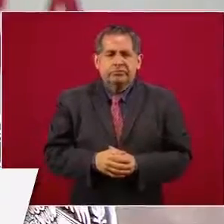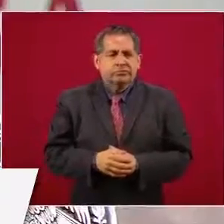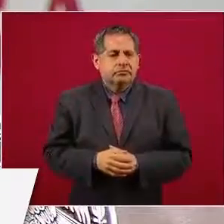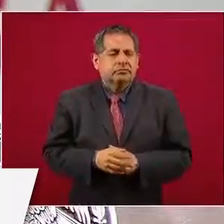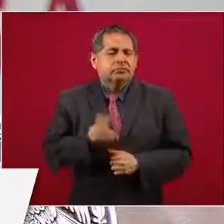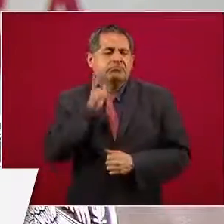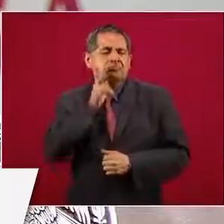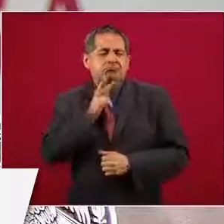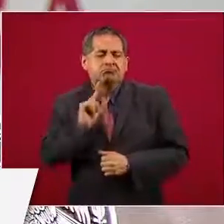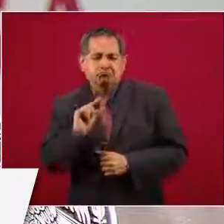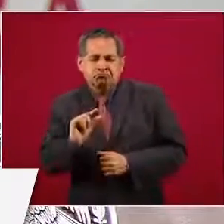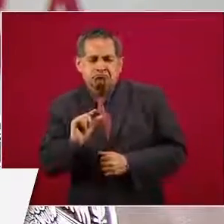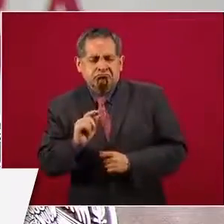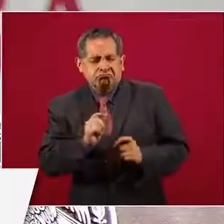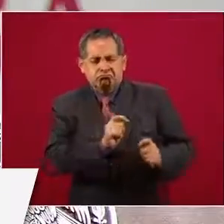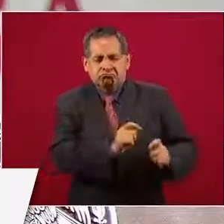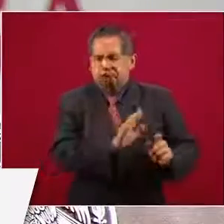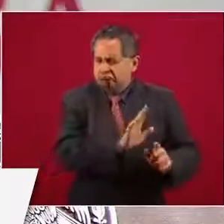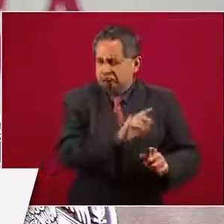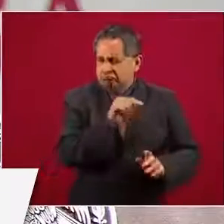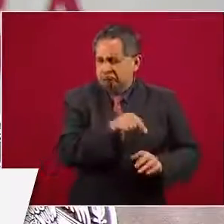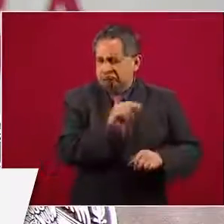poco petróleo.